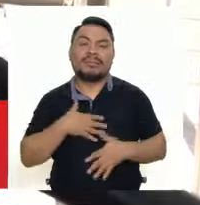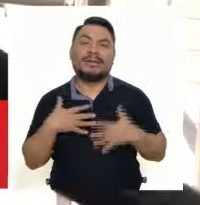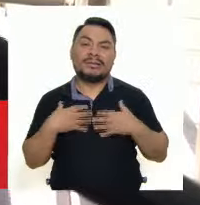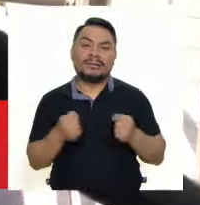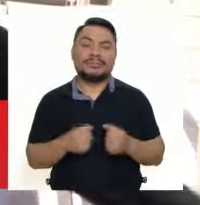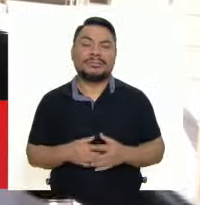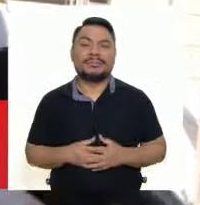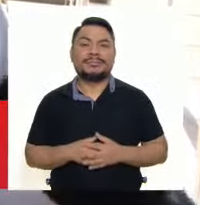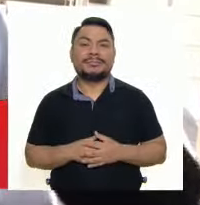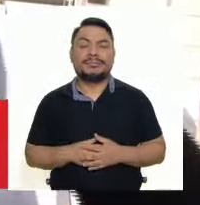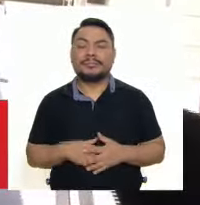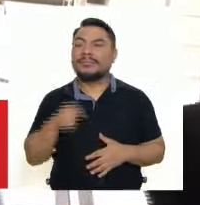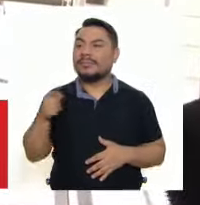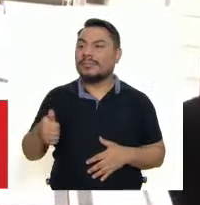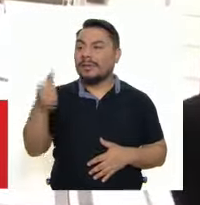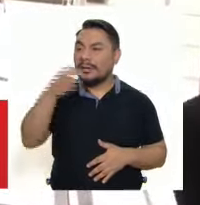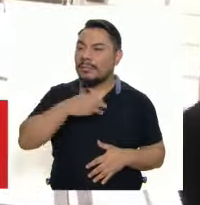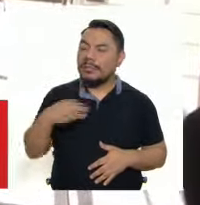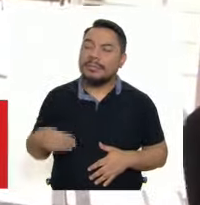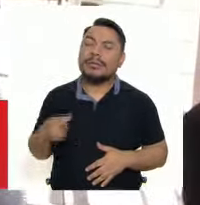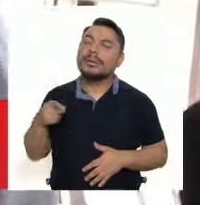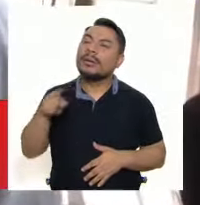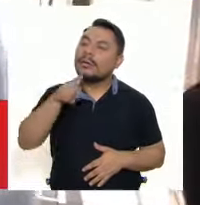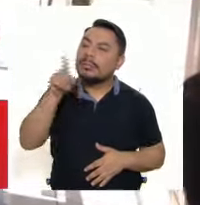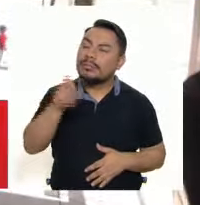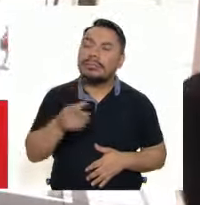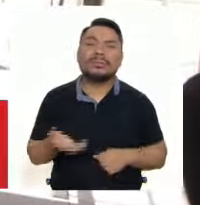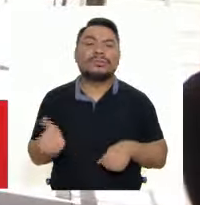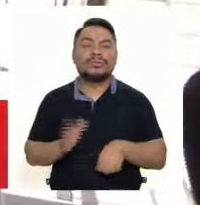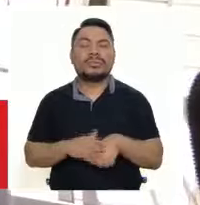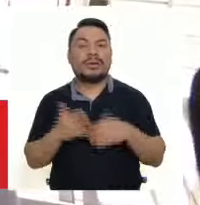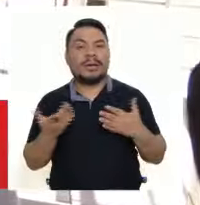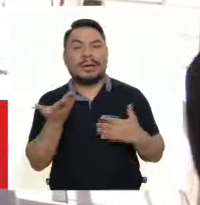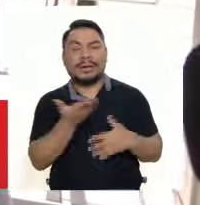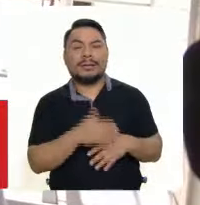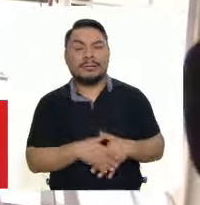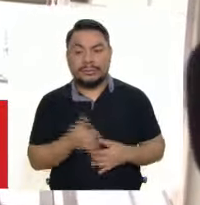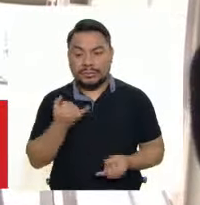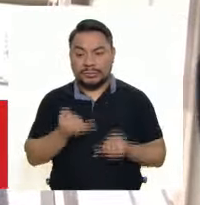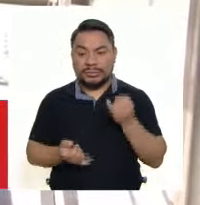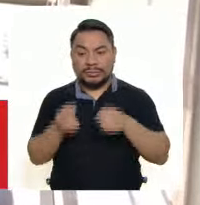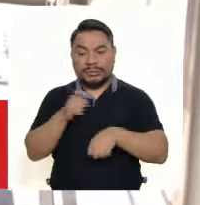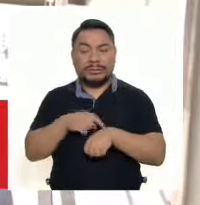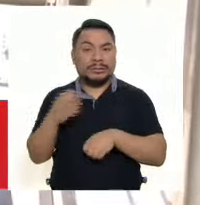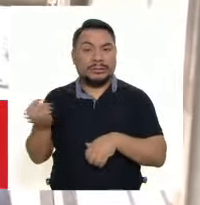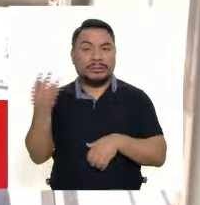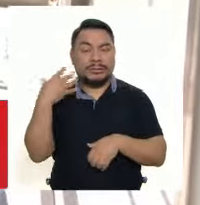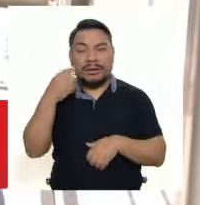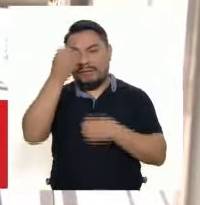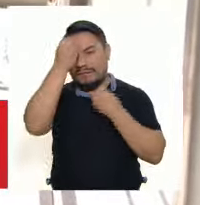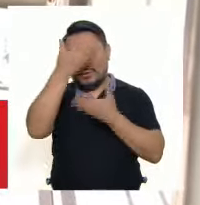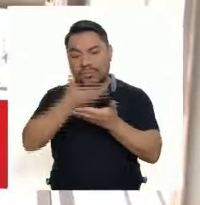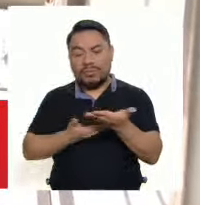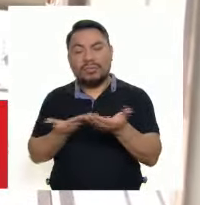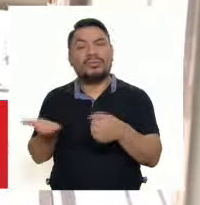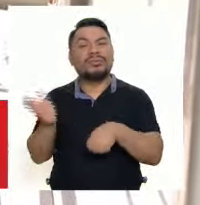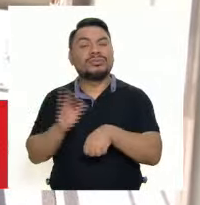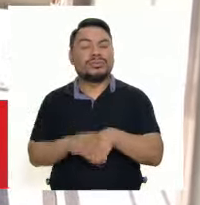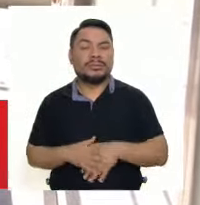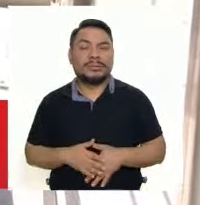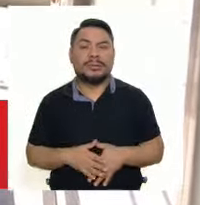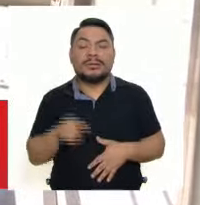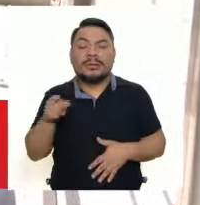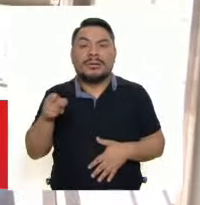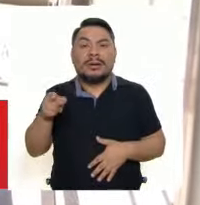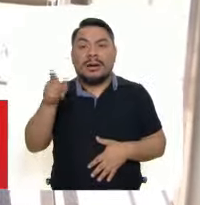sano. Premier, también consultarle respecto a coyuntura. En las últimas horas se emitió un informe respecto a que